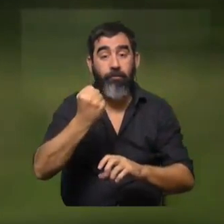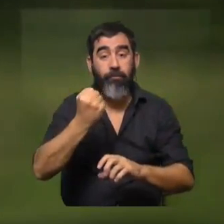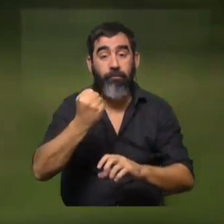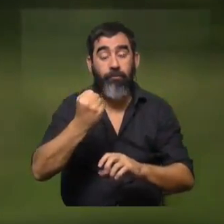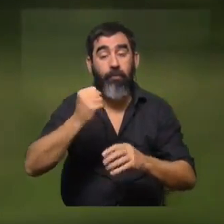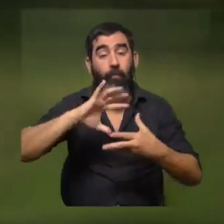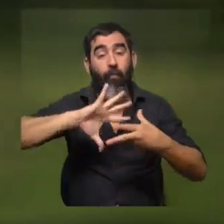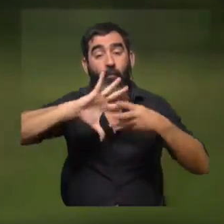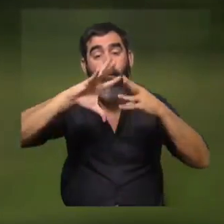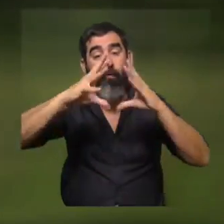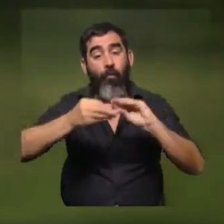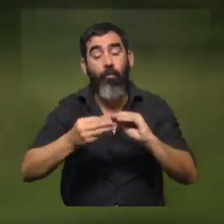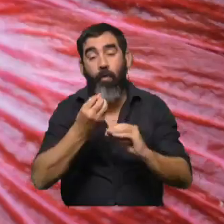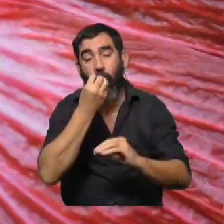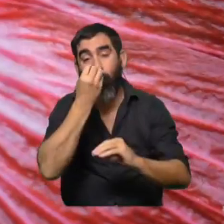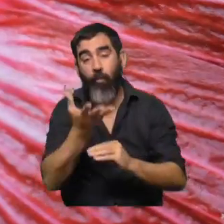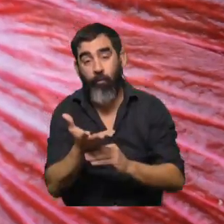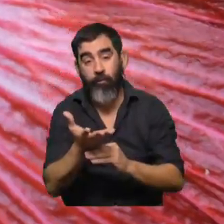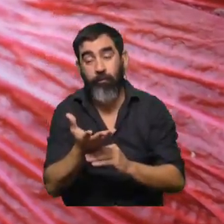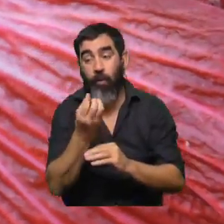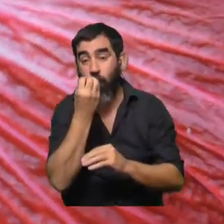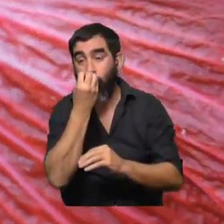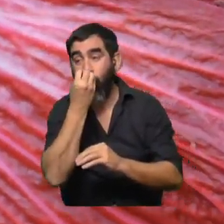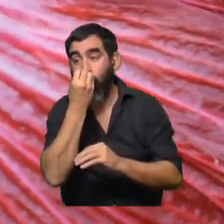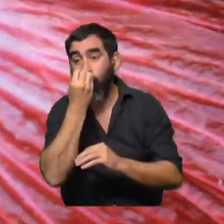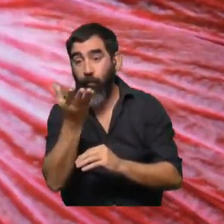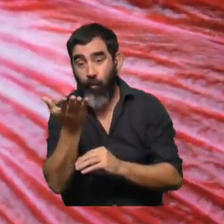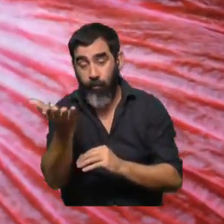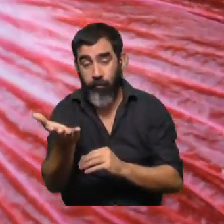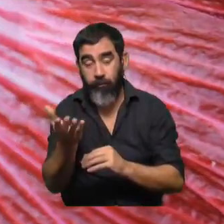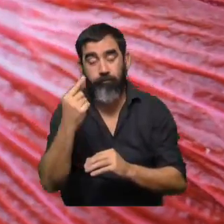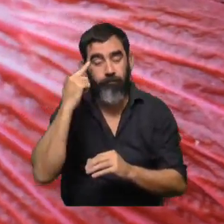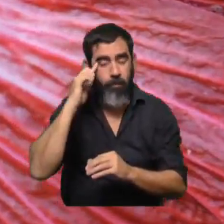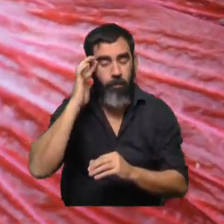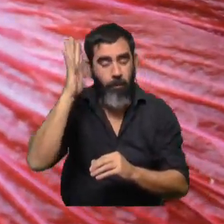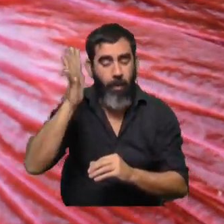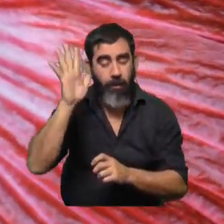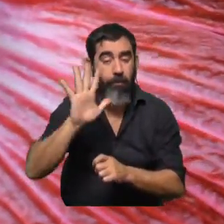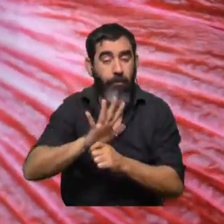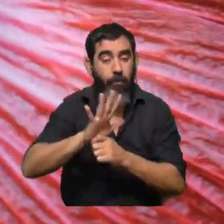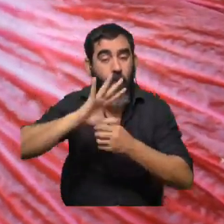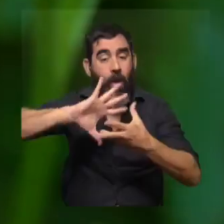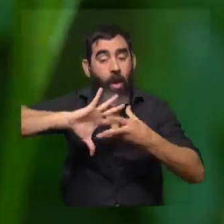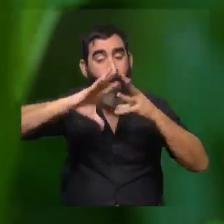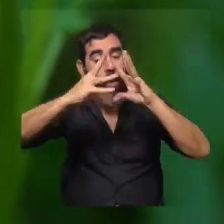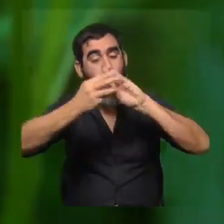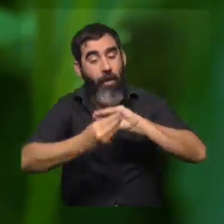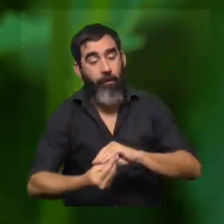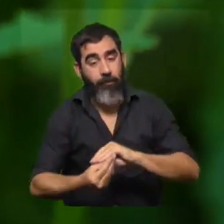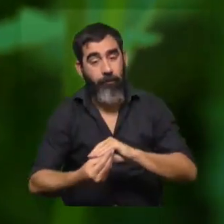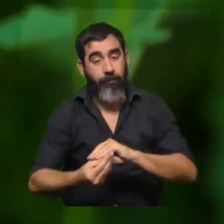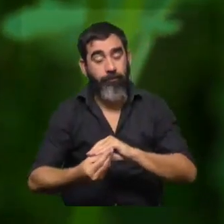estructuras como la flor. Que la flor en realidad tenemos que pensarla como una adaptación